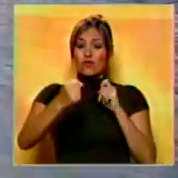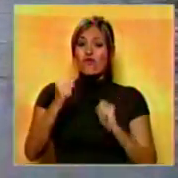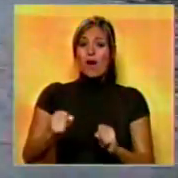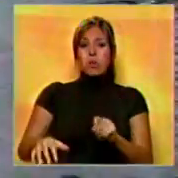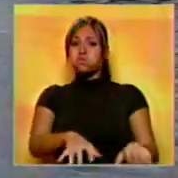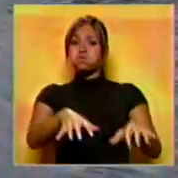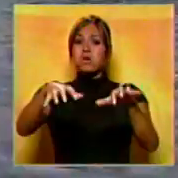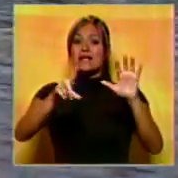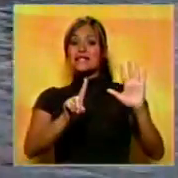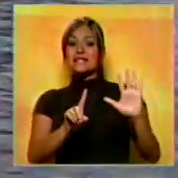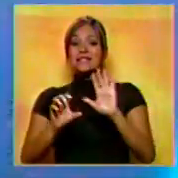y 60 puentes